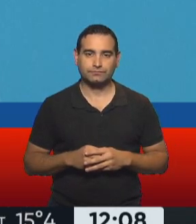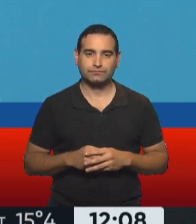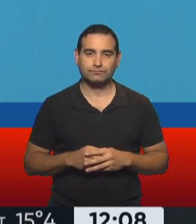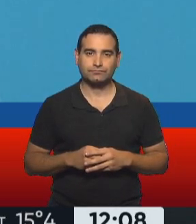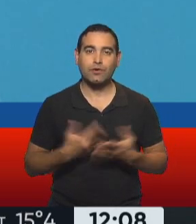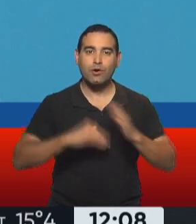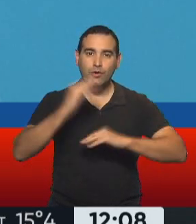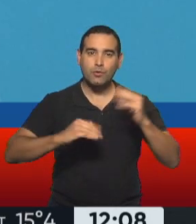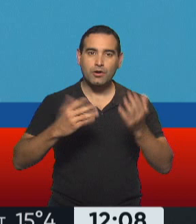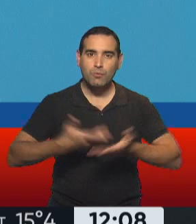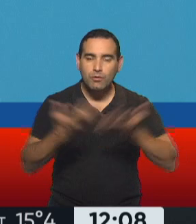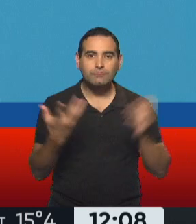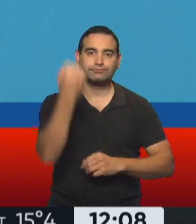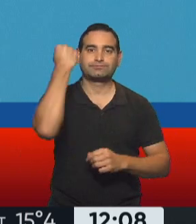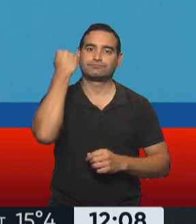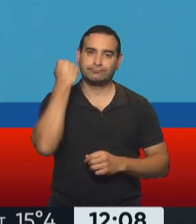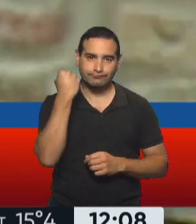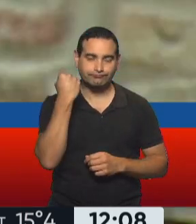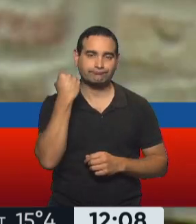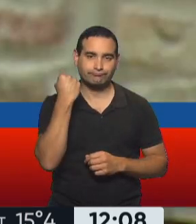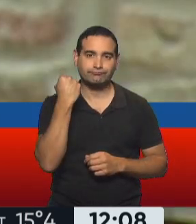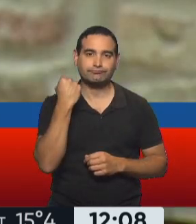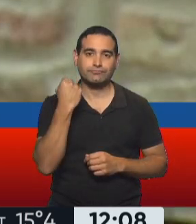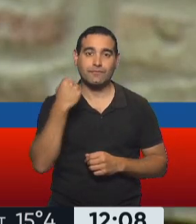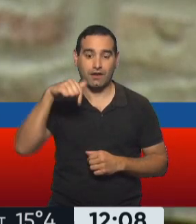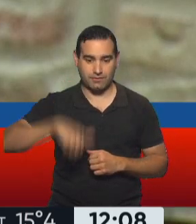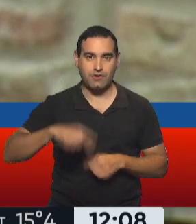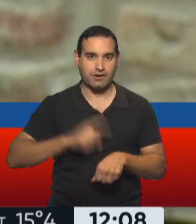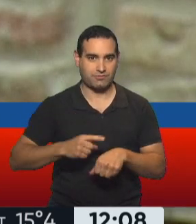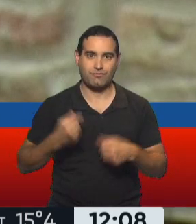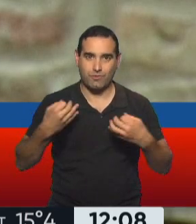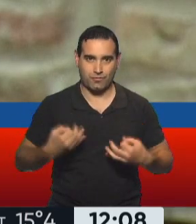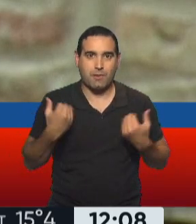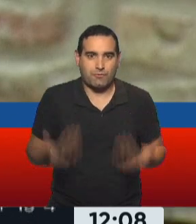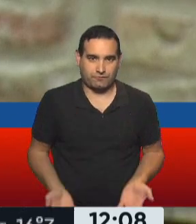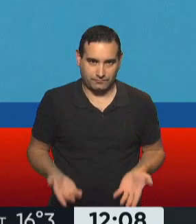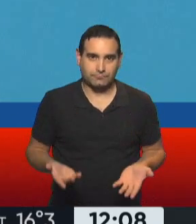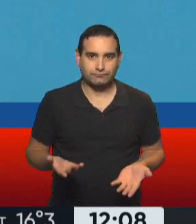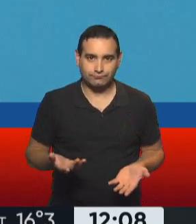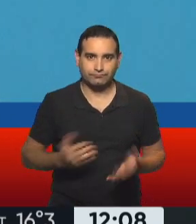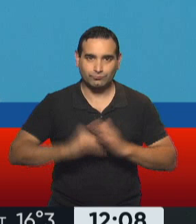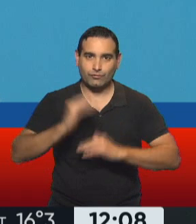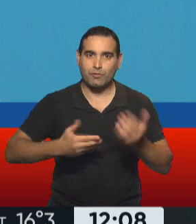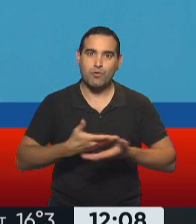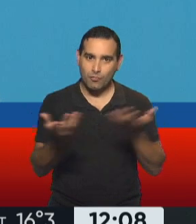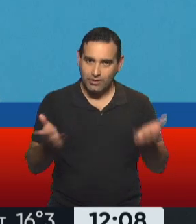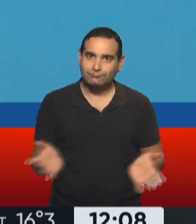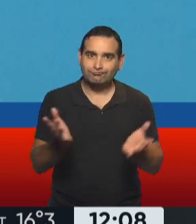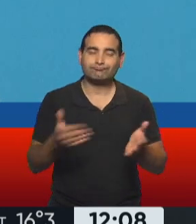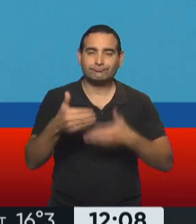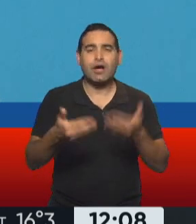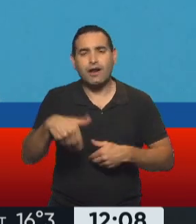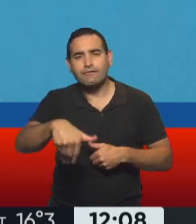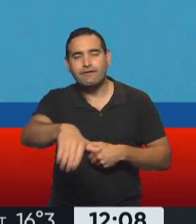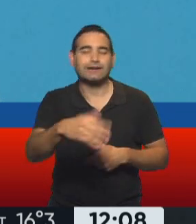Recuperamos la obra pública. Este fue el tiempo de recuperarlo, la obra pública. Ahora tenemos por delante,